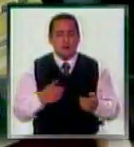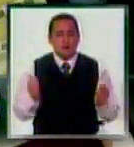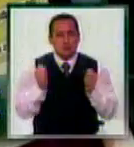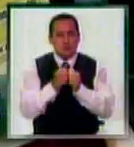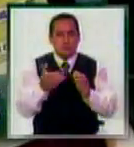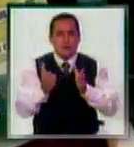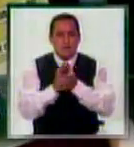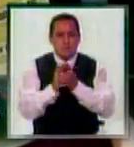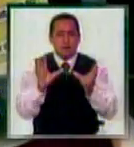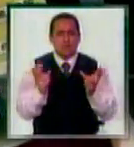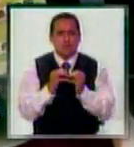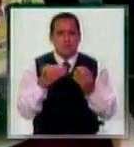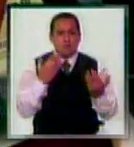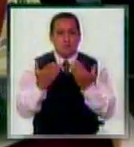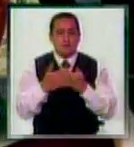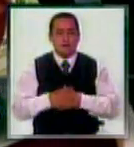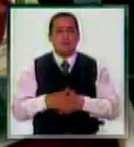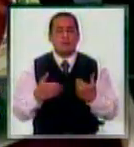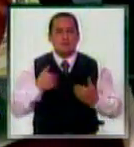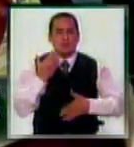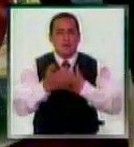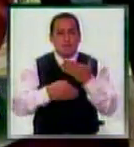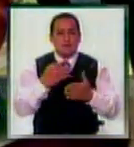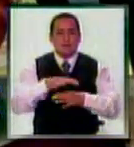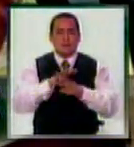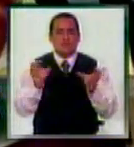fraterna, afectuosamente, vamos a sacar